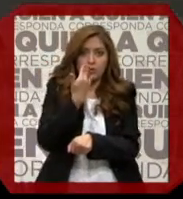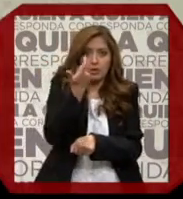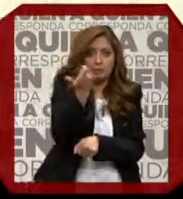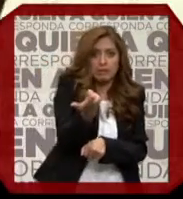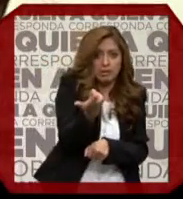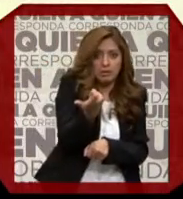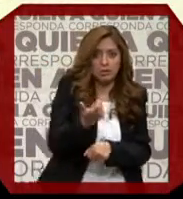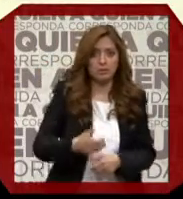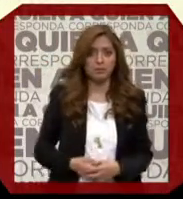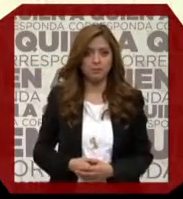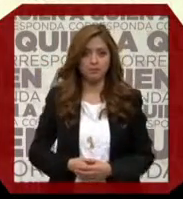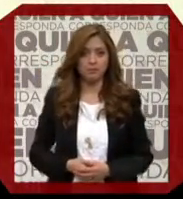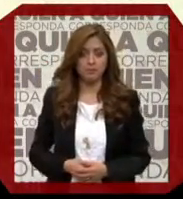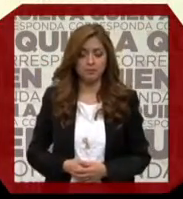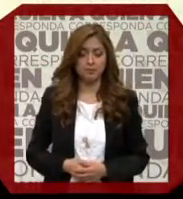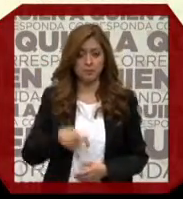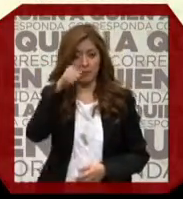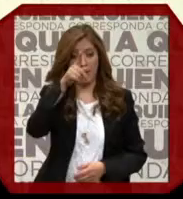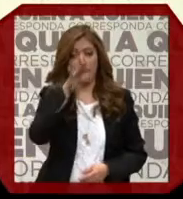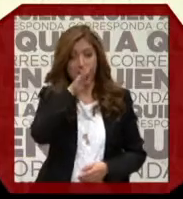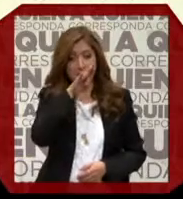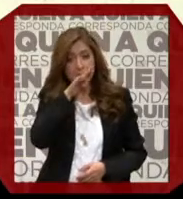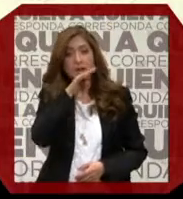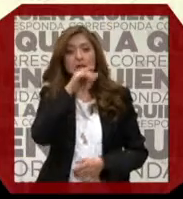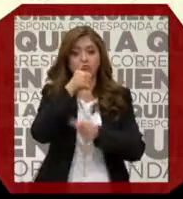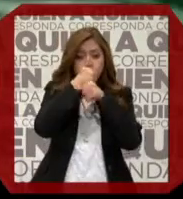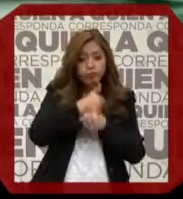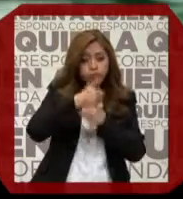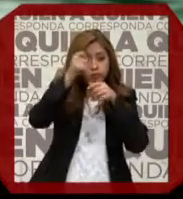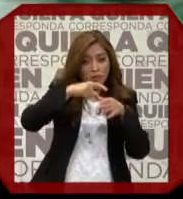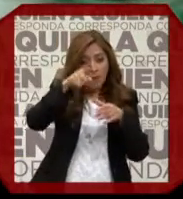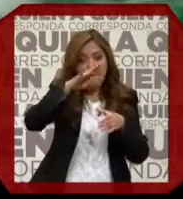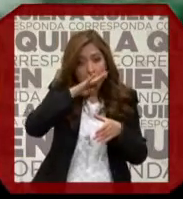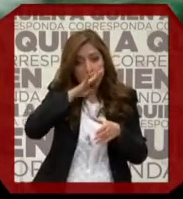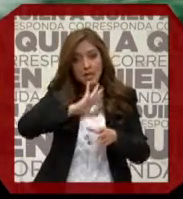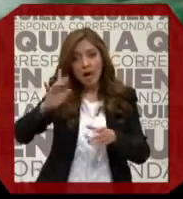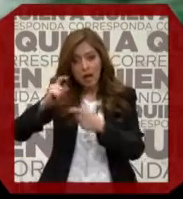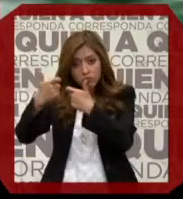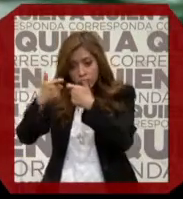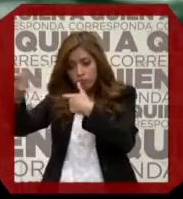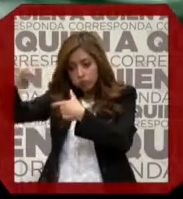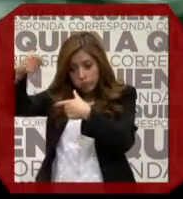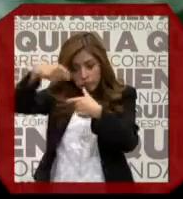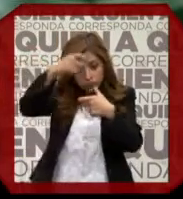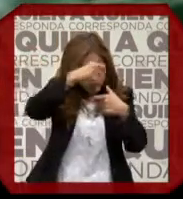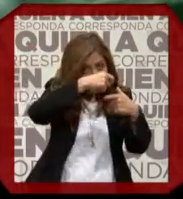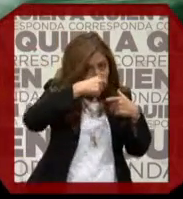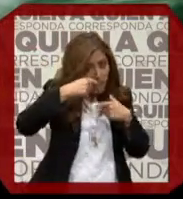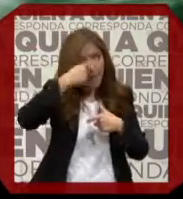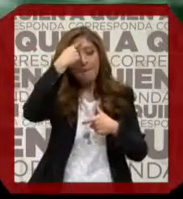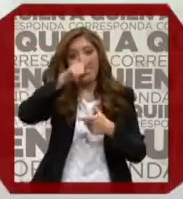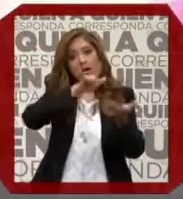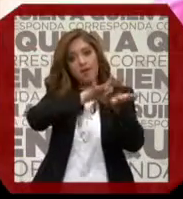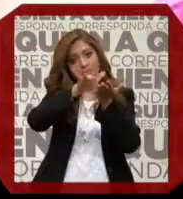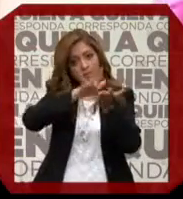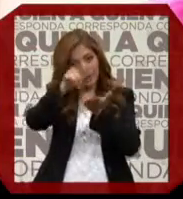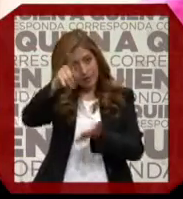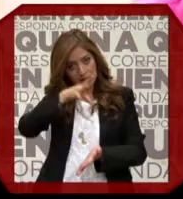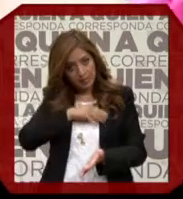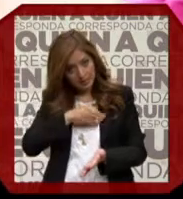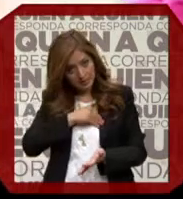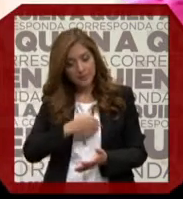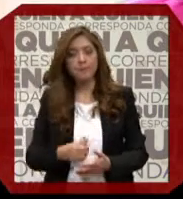hemodializarla. Con mucho esfuerzo y sacrificio, su madre, la señora Patricia Nieto, ha logrado juntar un poco de dinero para poder apoyar a su hija. La he